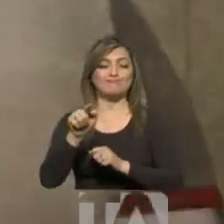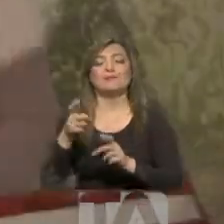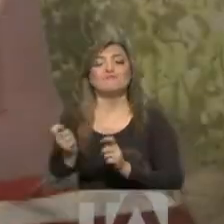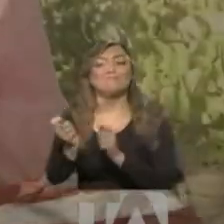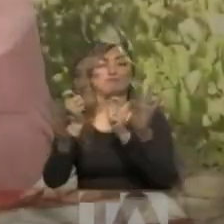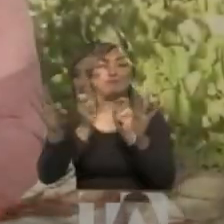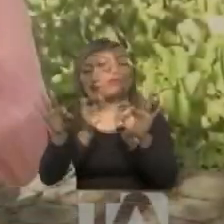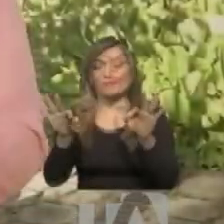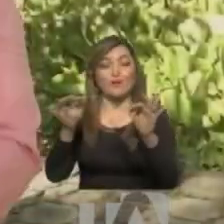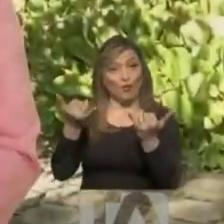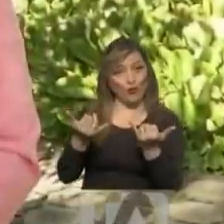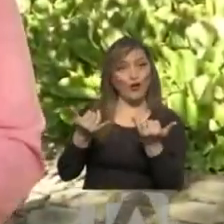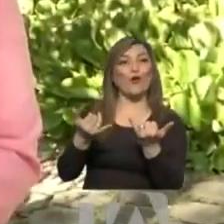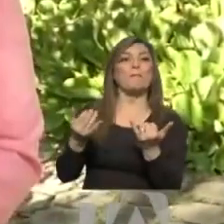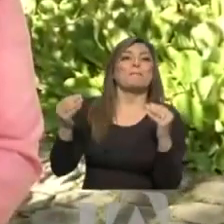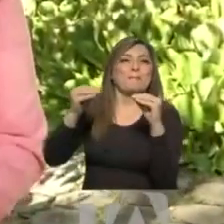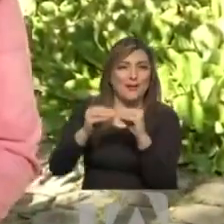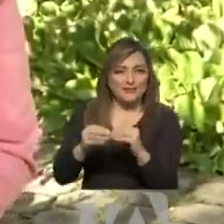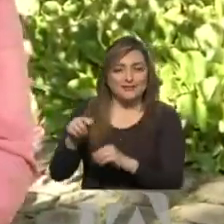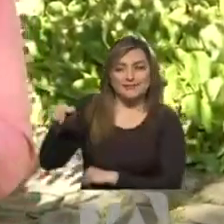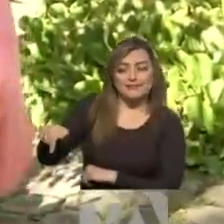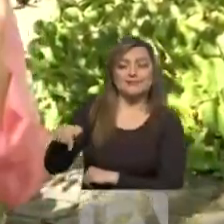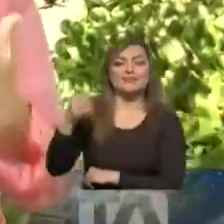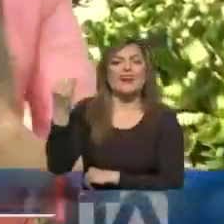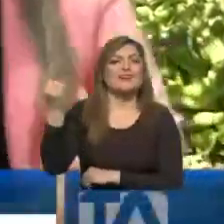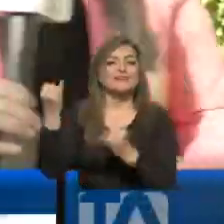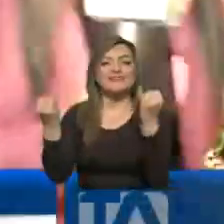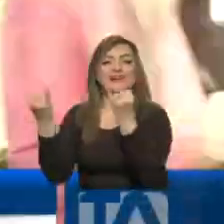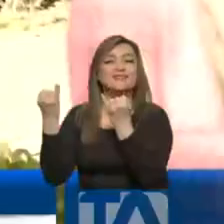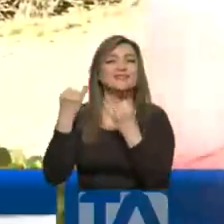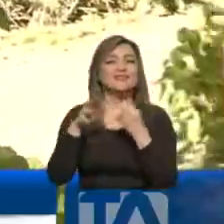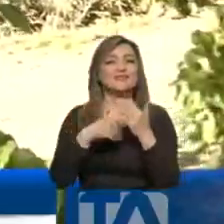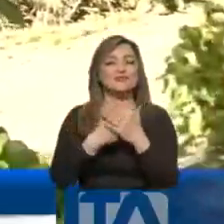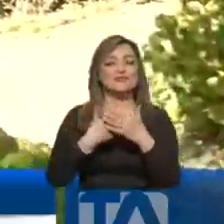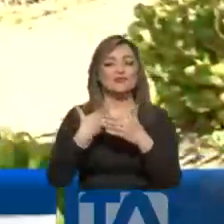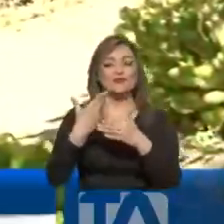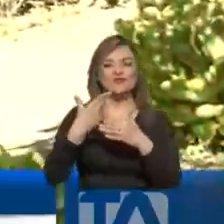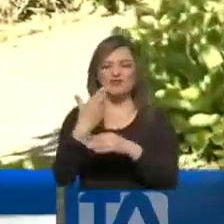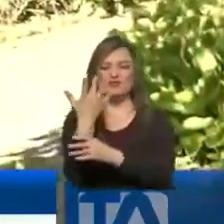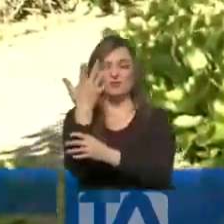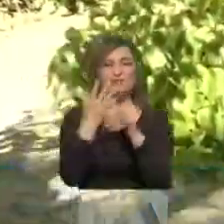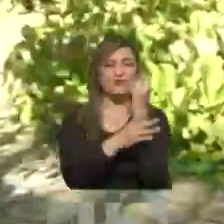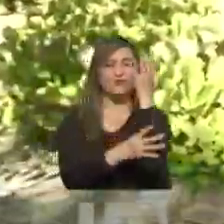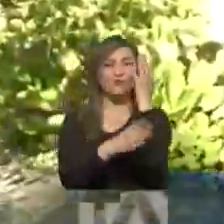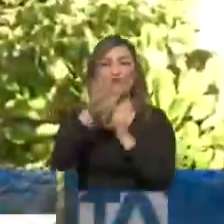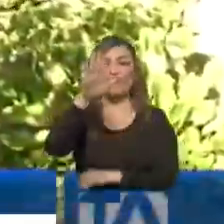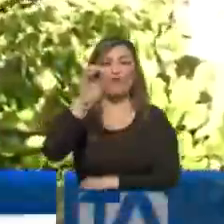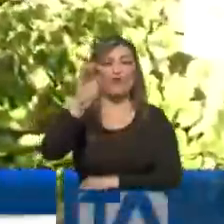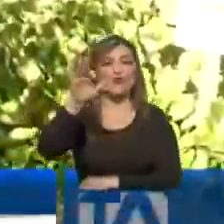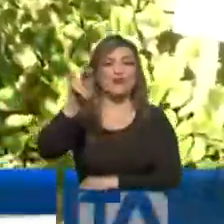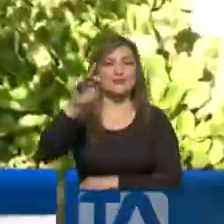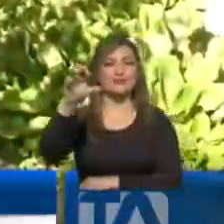En Guayaquil, Carlos Acoto. Una alternativa más. ¿Dónde estamos? En el Jardín Botánico. Y vénganse conmigo porque quiero contarles precisamente que este